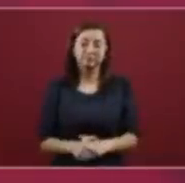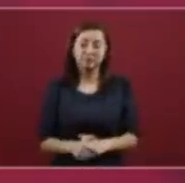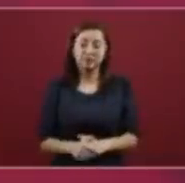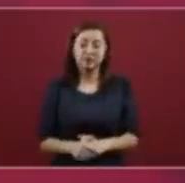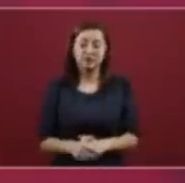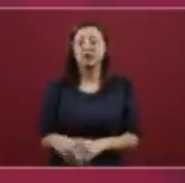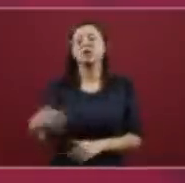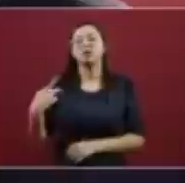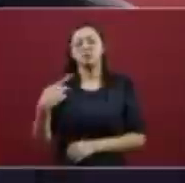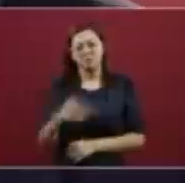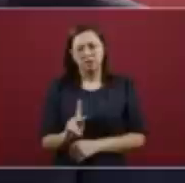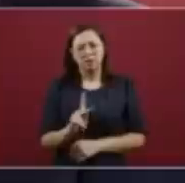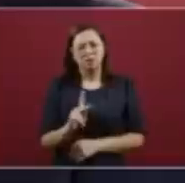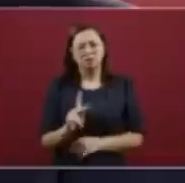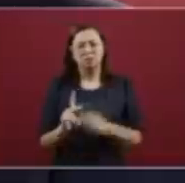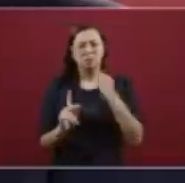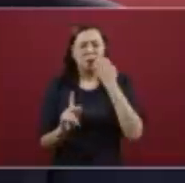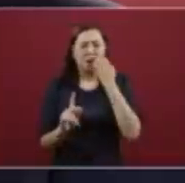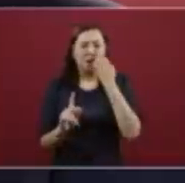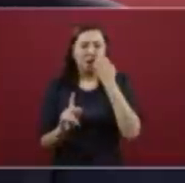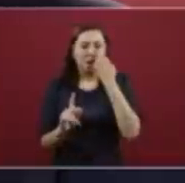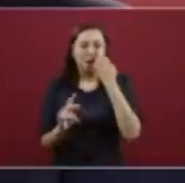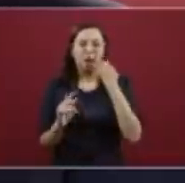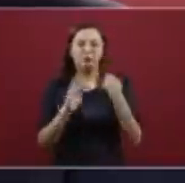sí se puede mostrar